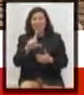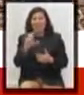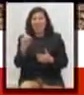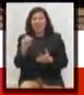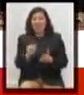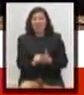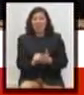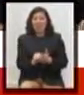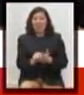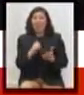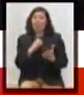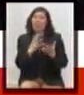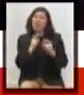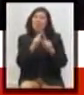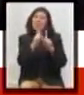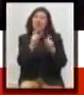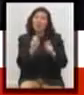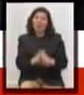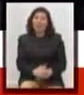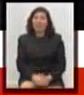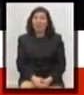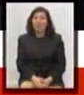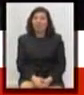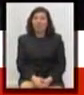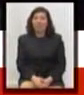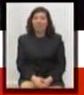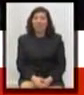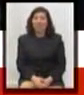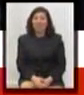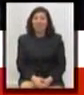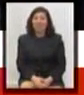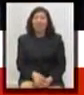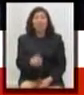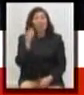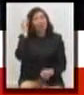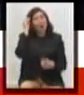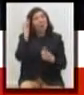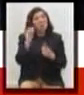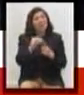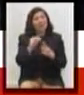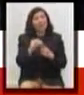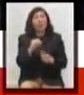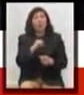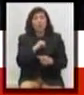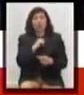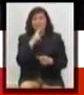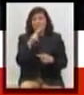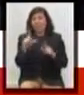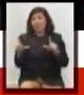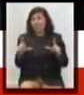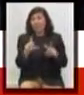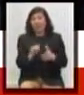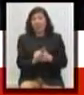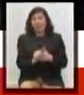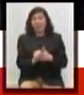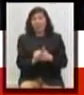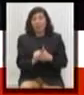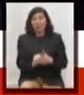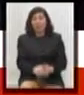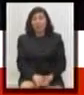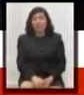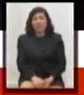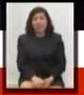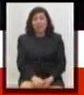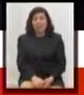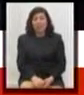Quisiera hacerle una pregunta. No, mejor una opinión. Yo he visto en la televisión, un programa de